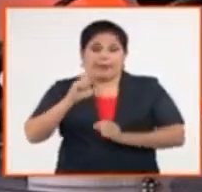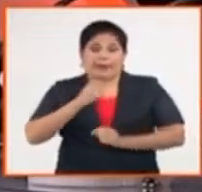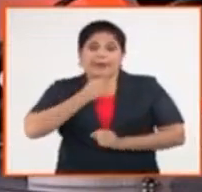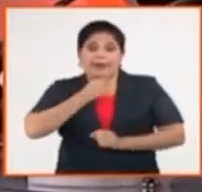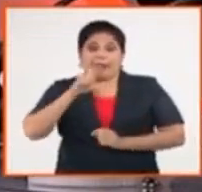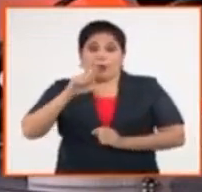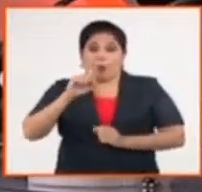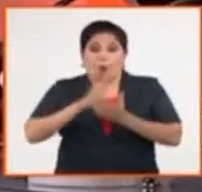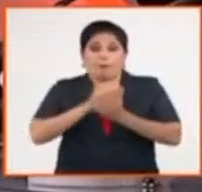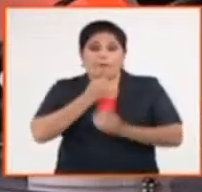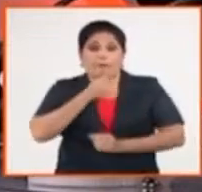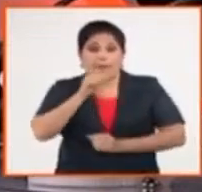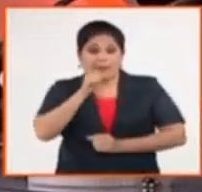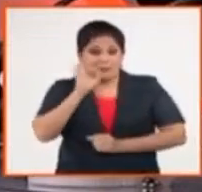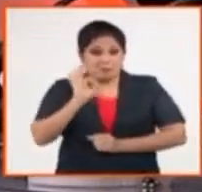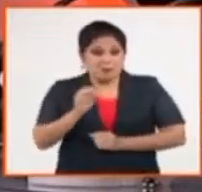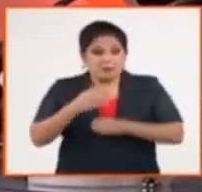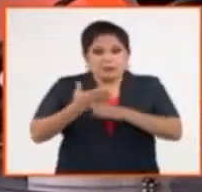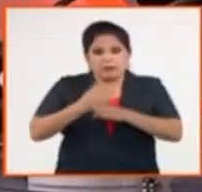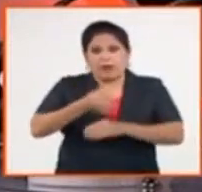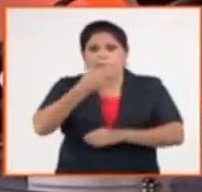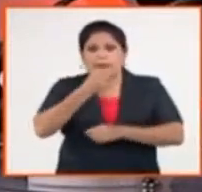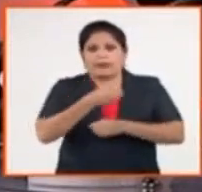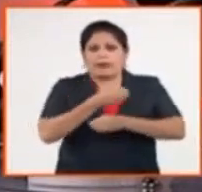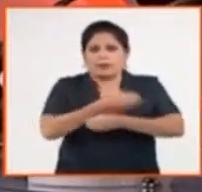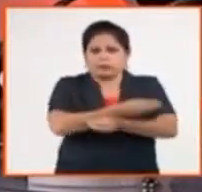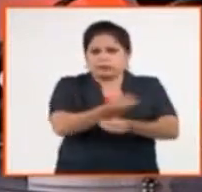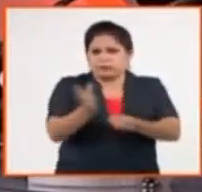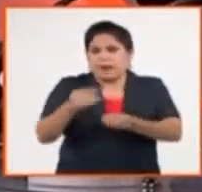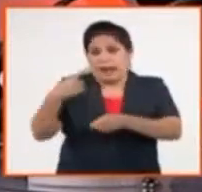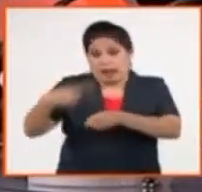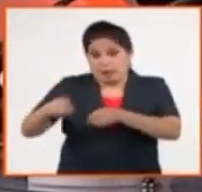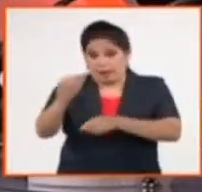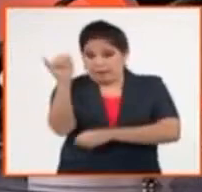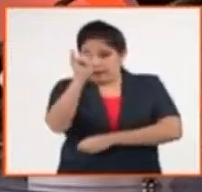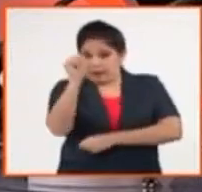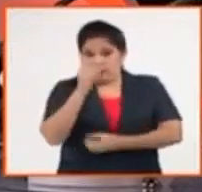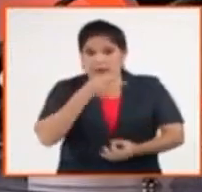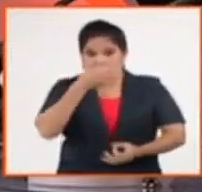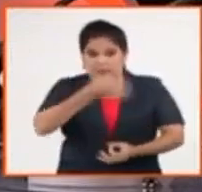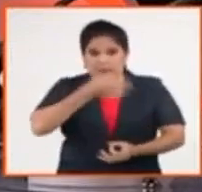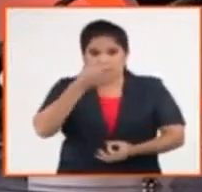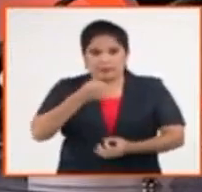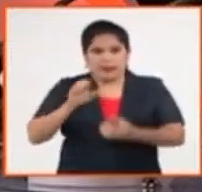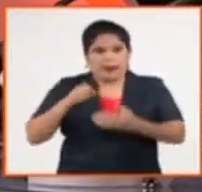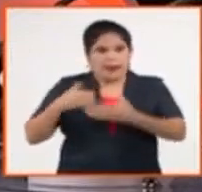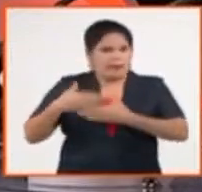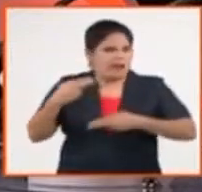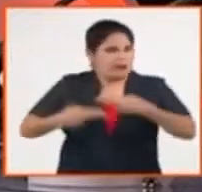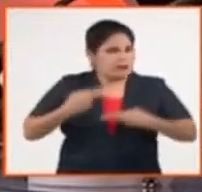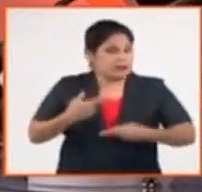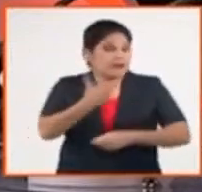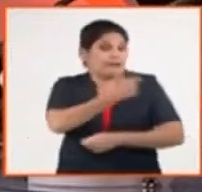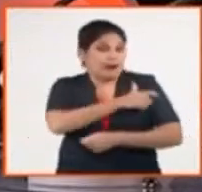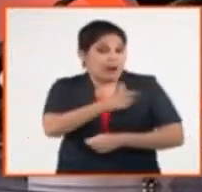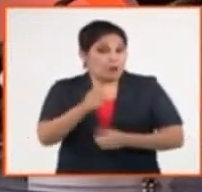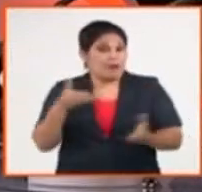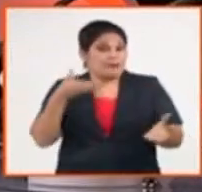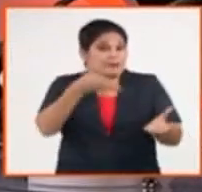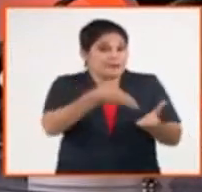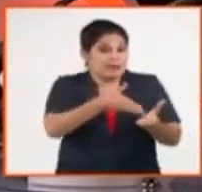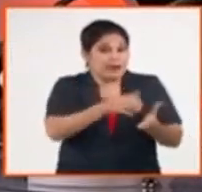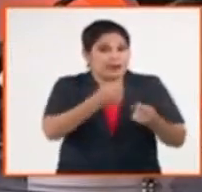redonda, pero antes les propongo ver estos materiales que nos cuentan un poco lo que tiene que hacer esta empresa para que la vacuna llegue hasta cada uno de nosotros.